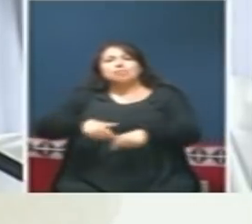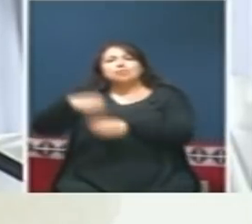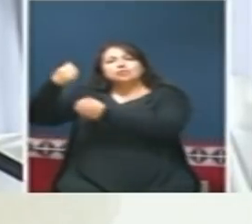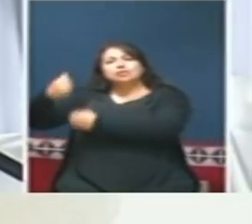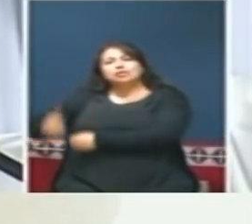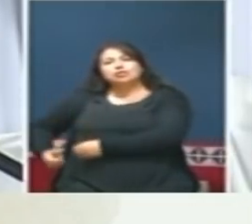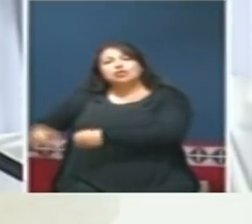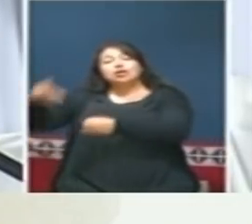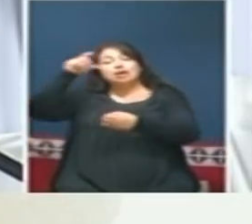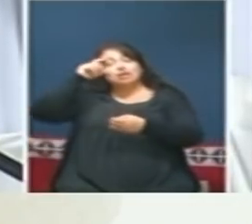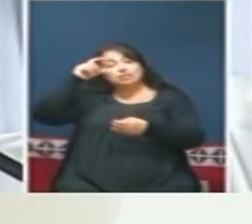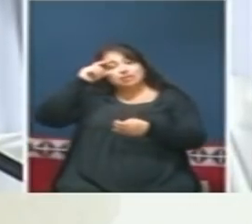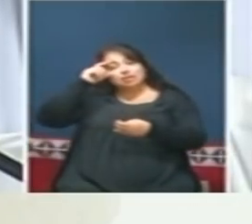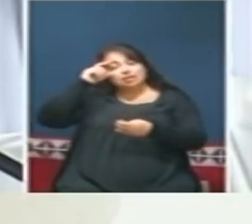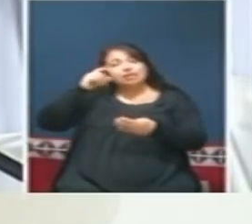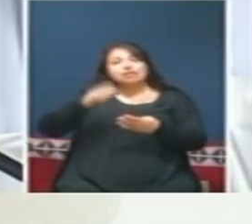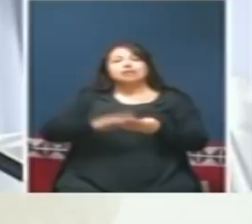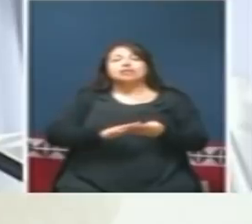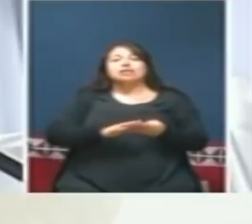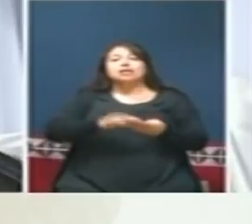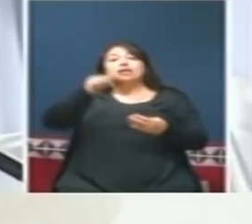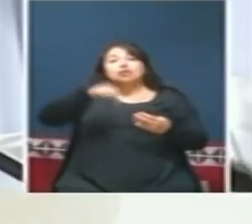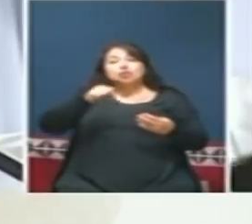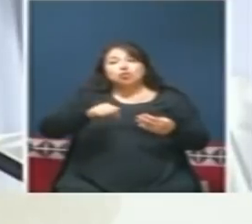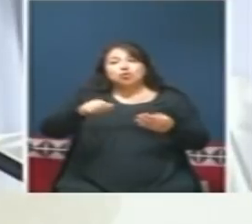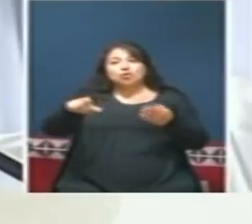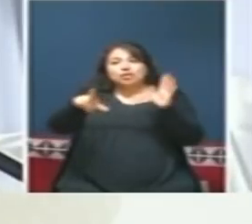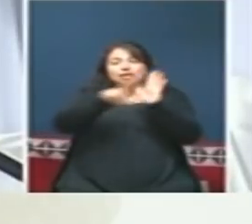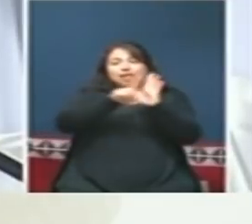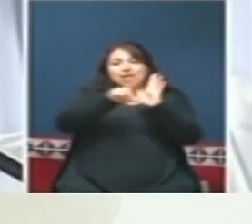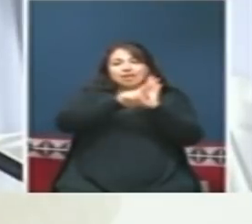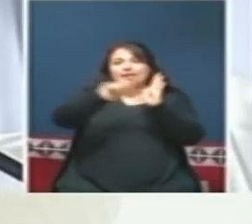dicha de firmar este decreto de beatificación.